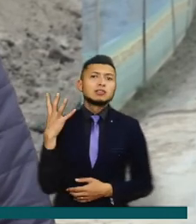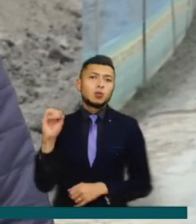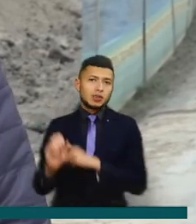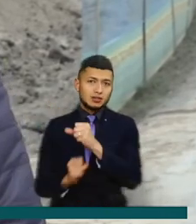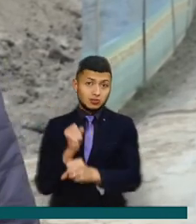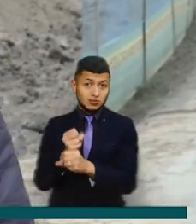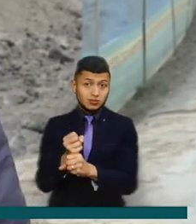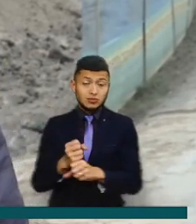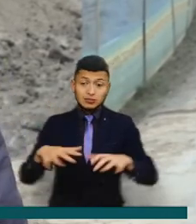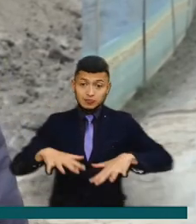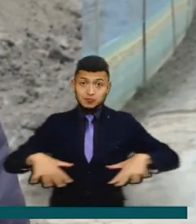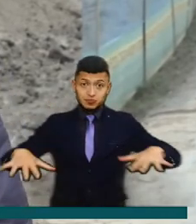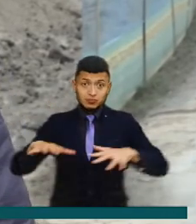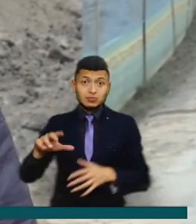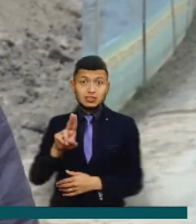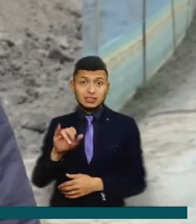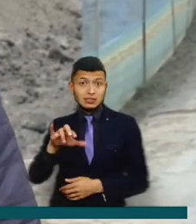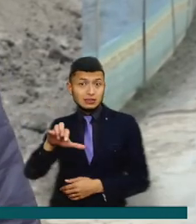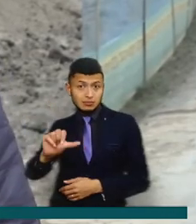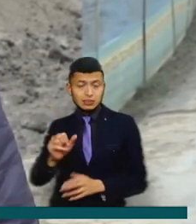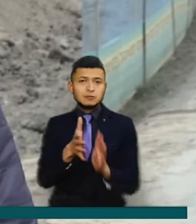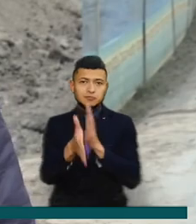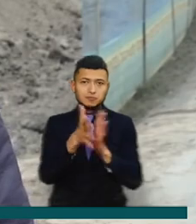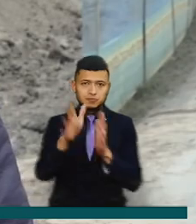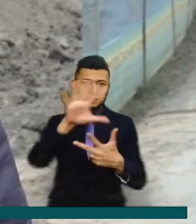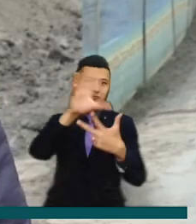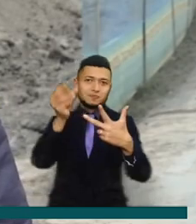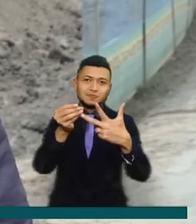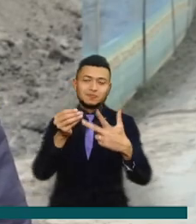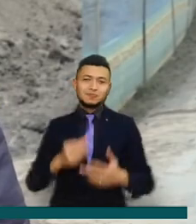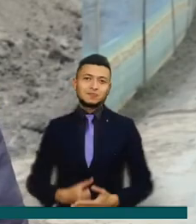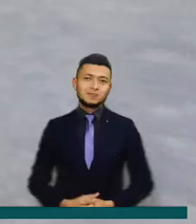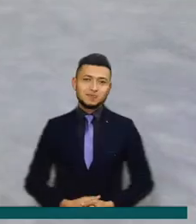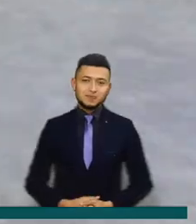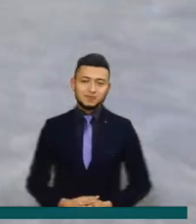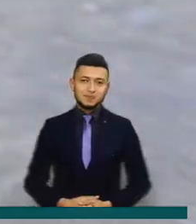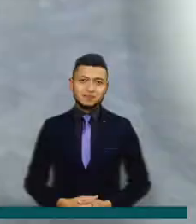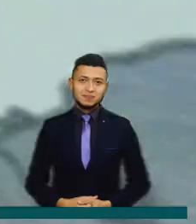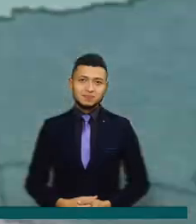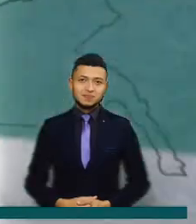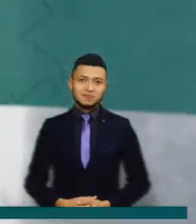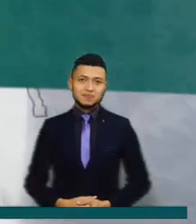50 años. Desde Zipaquirá, Cundinamarca, Edixon Ruiz, Enlace 13.